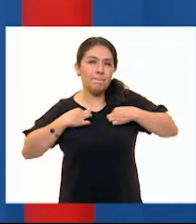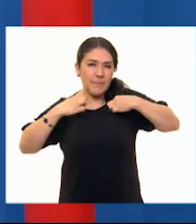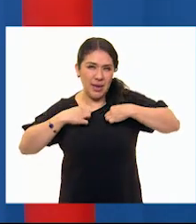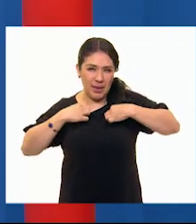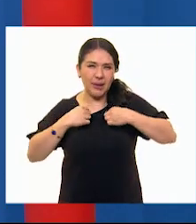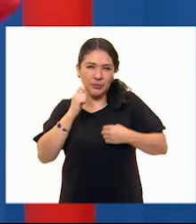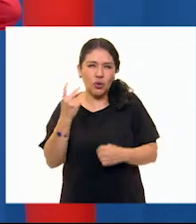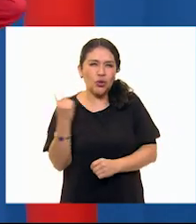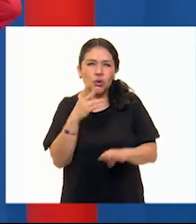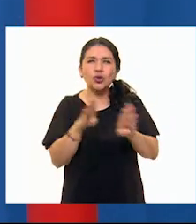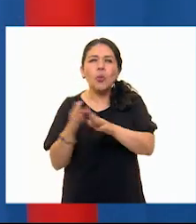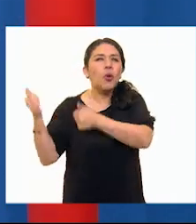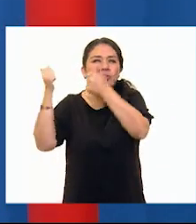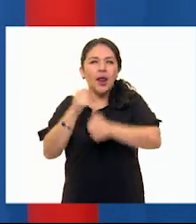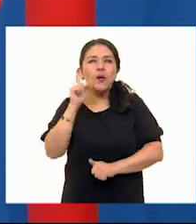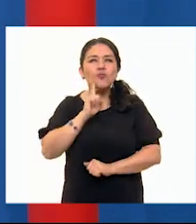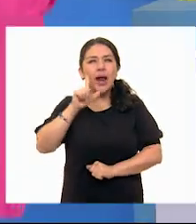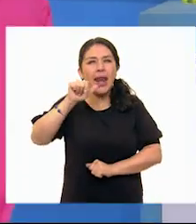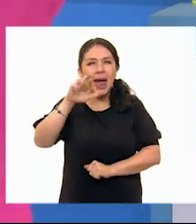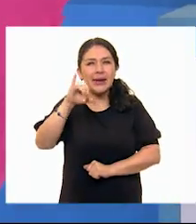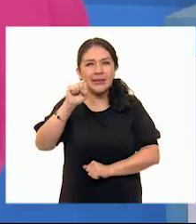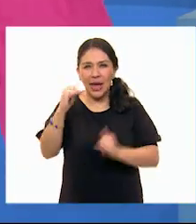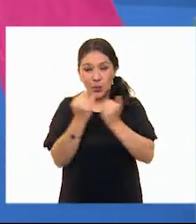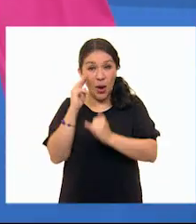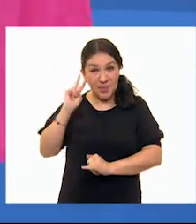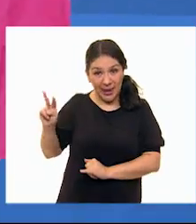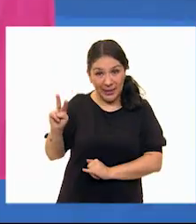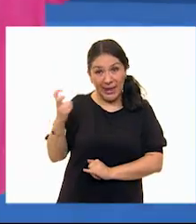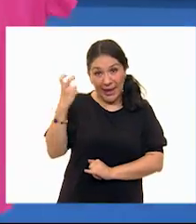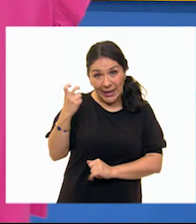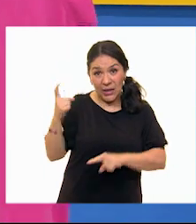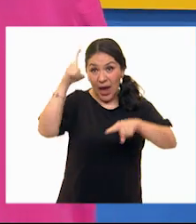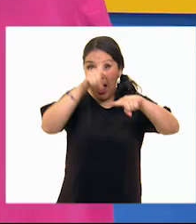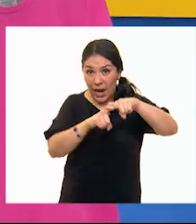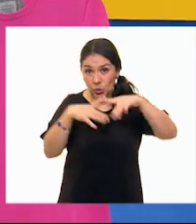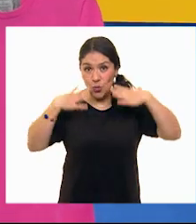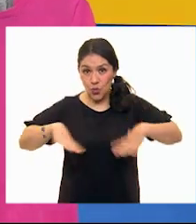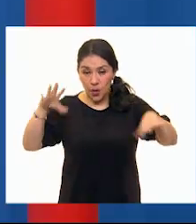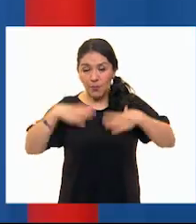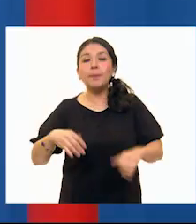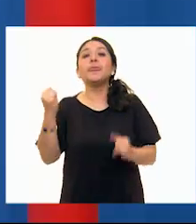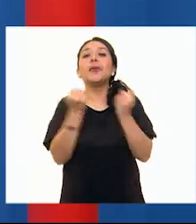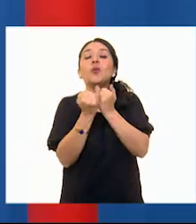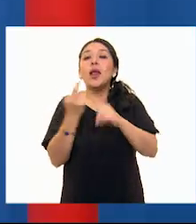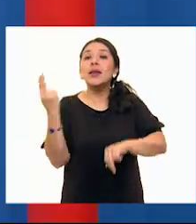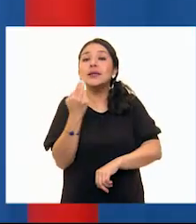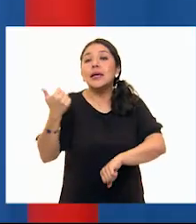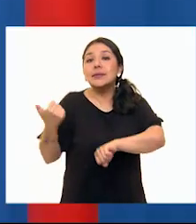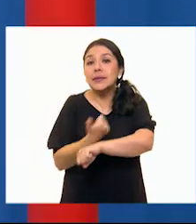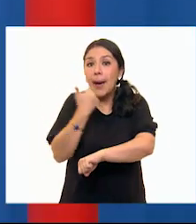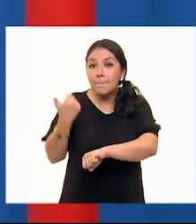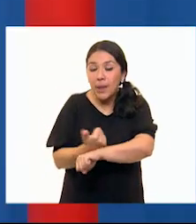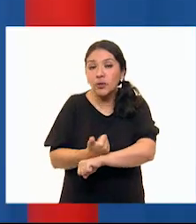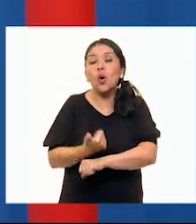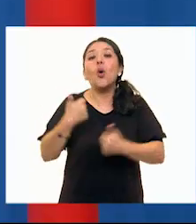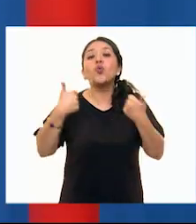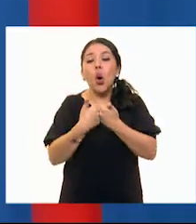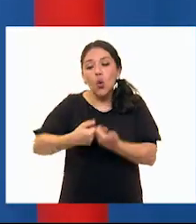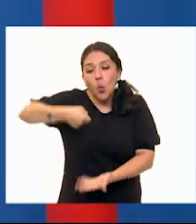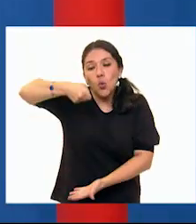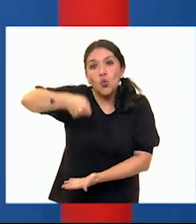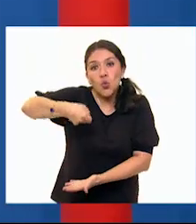decir, los dos, como los traía Larisa, ¿te acuerdas? Para que queden colgados. También vas a necesitar los zapatos y una cubeta.